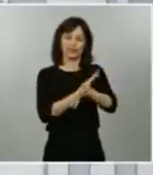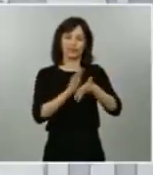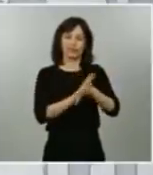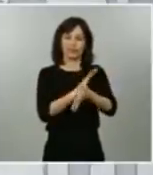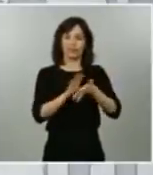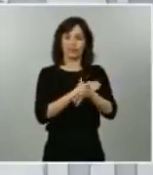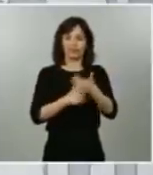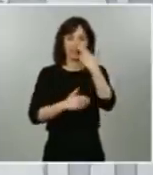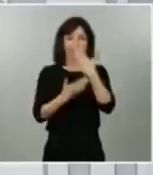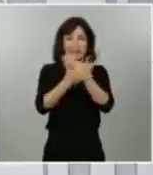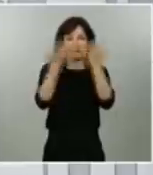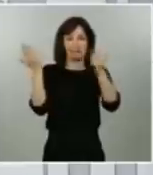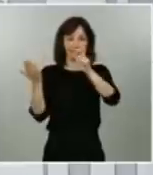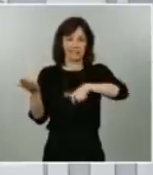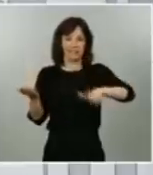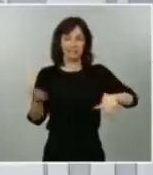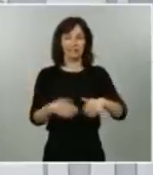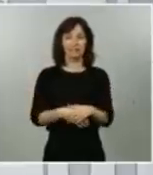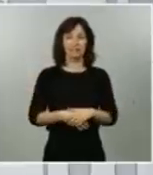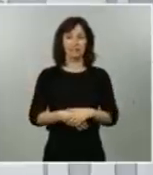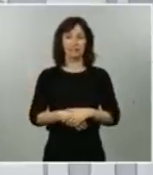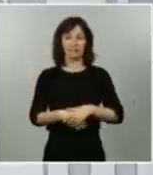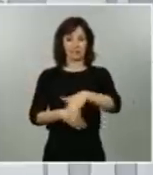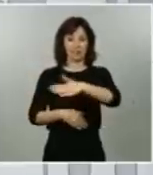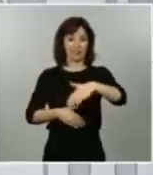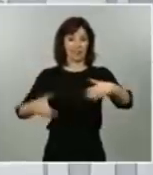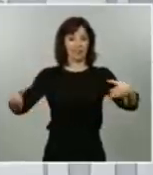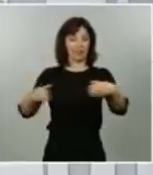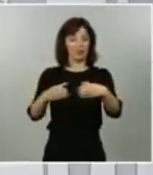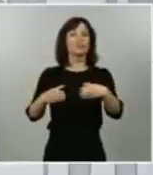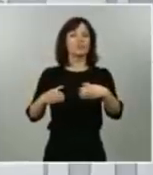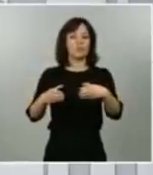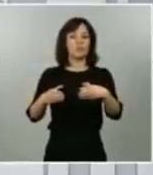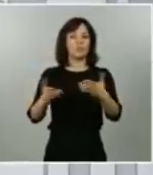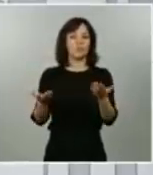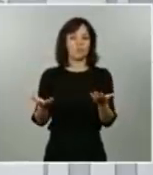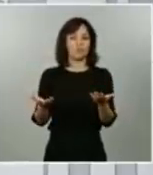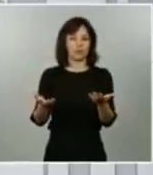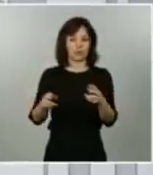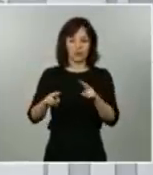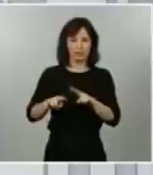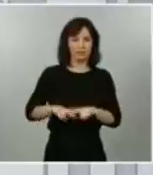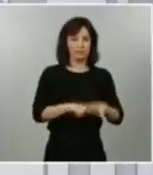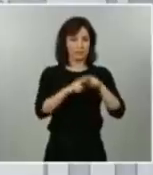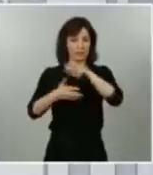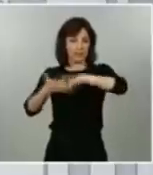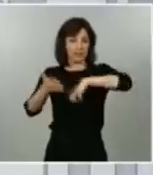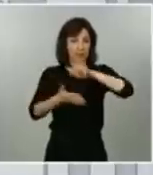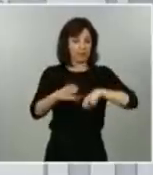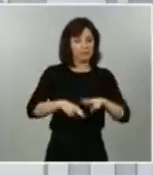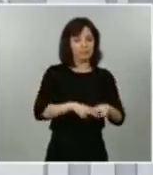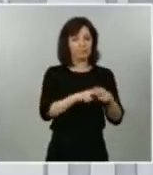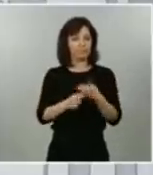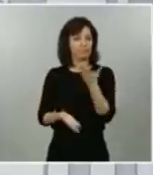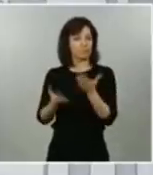público son ellos los que formulan evacuan los diferentes informes para permitir finalmente que el ministro de